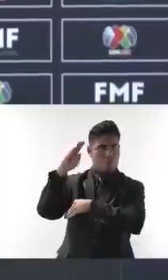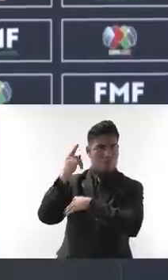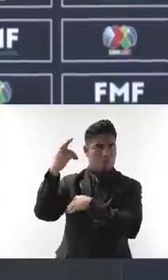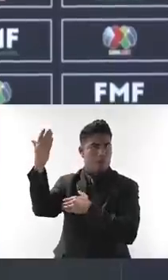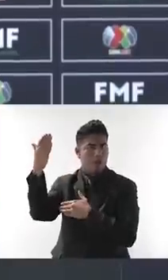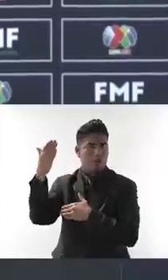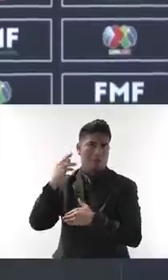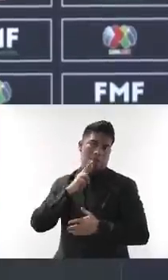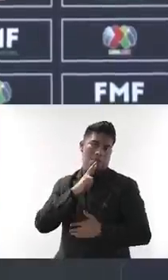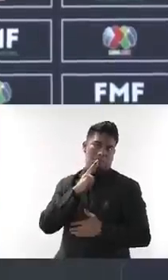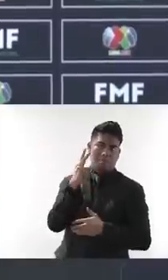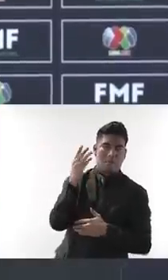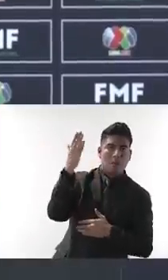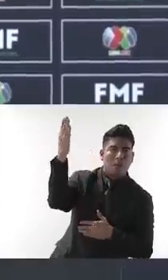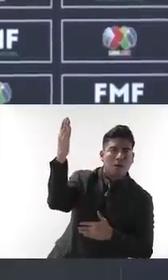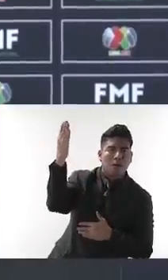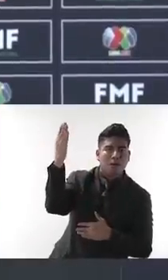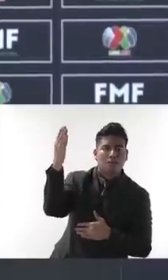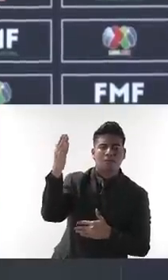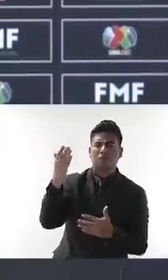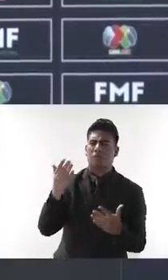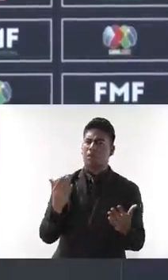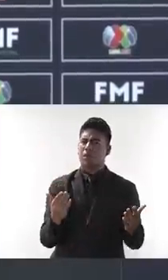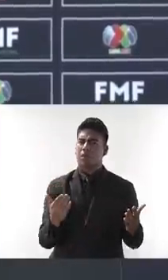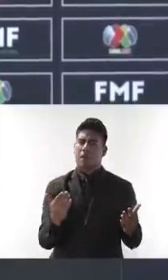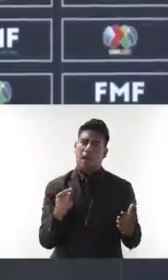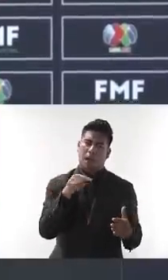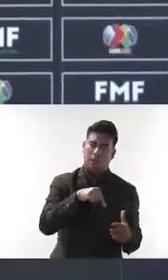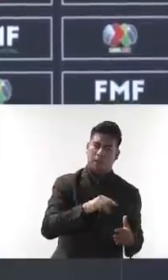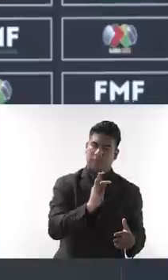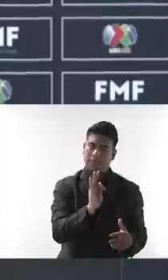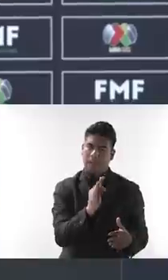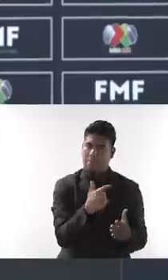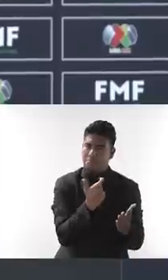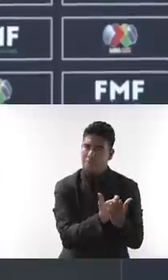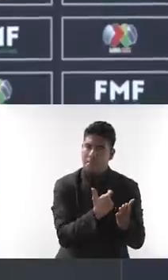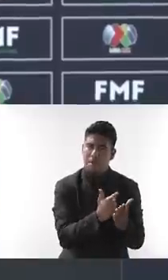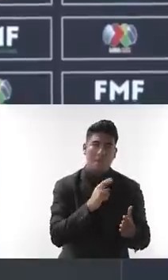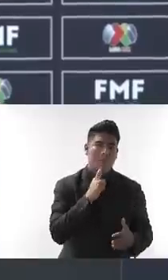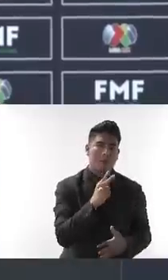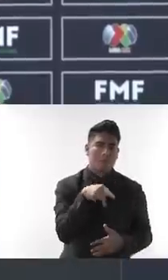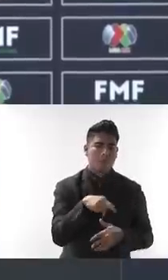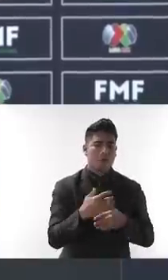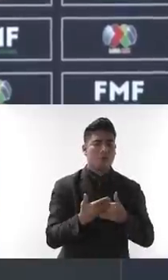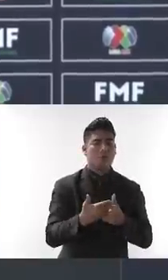aquí. Entonces, los convenios y también